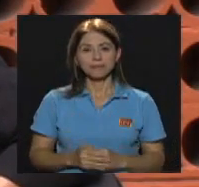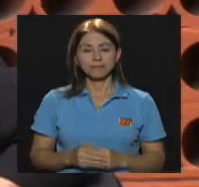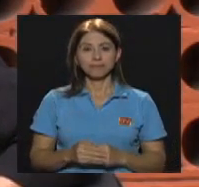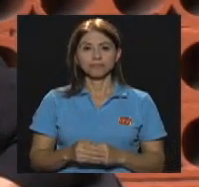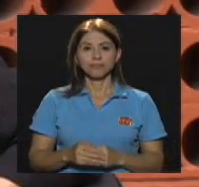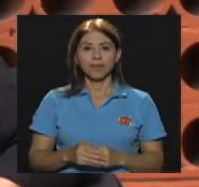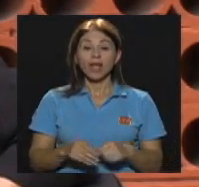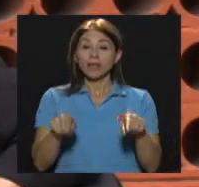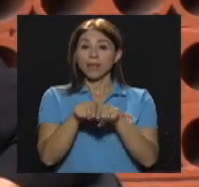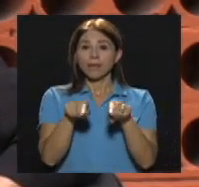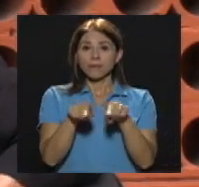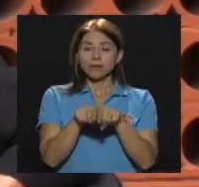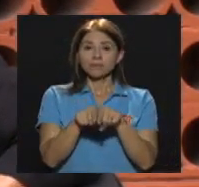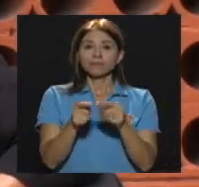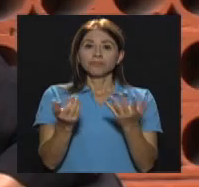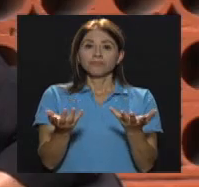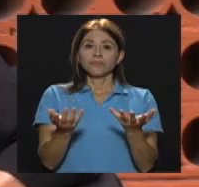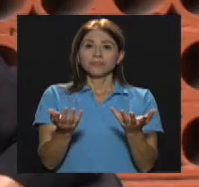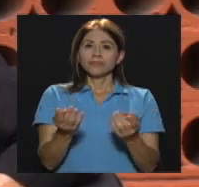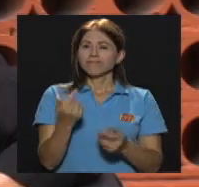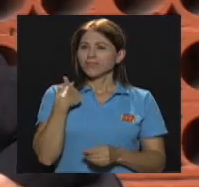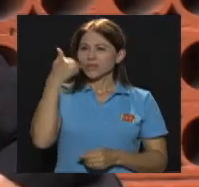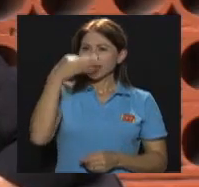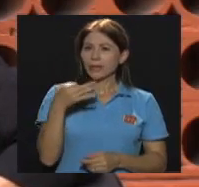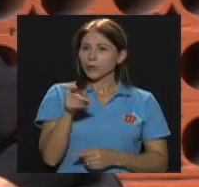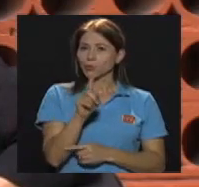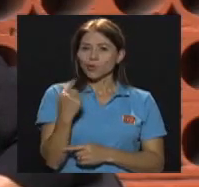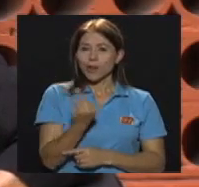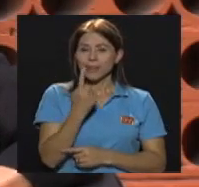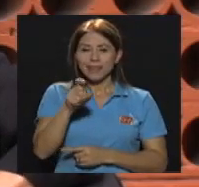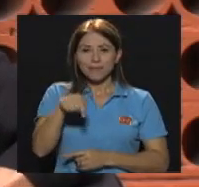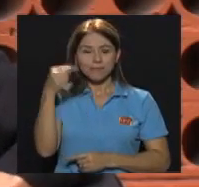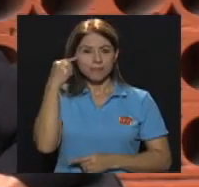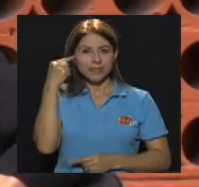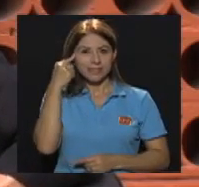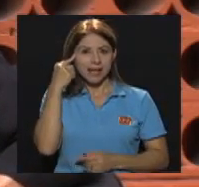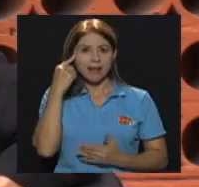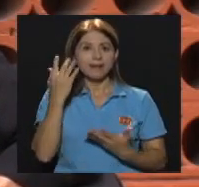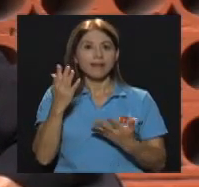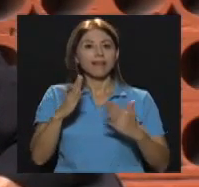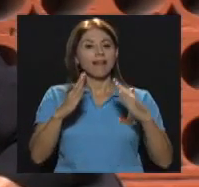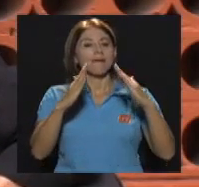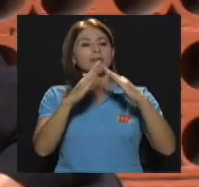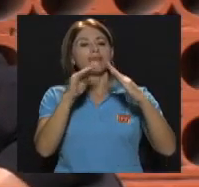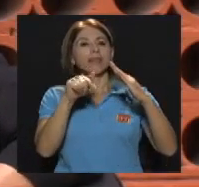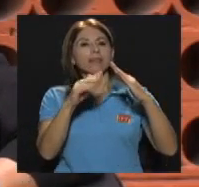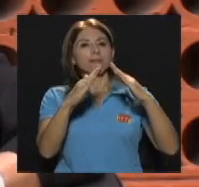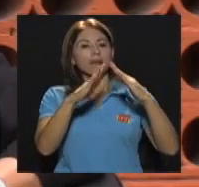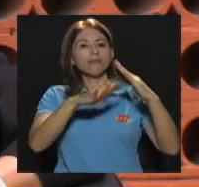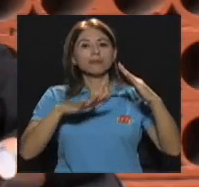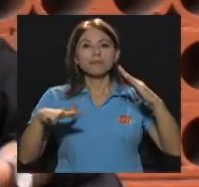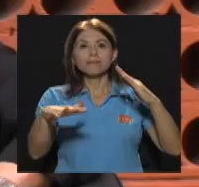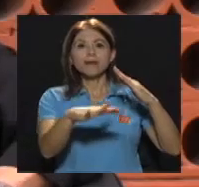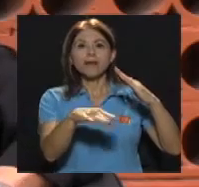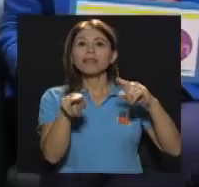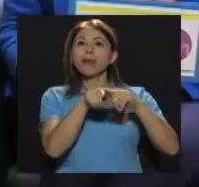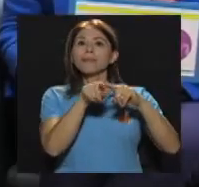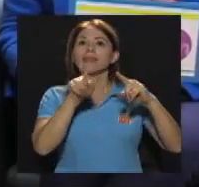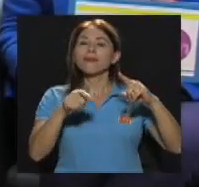También otro aspecto, yo creo que no solamente hay que pensar en la vivienda como tal, sino en el